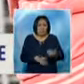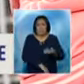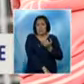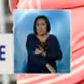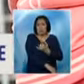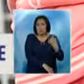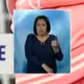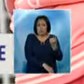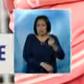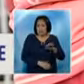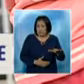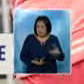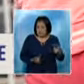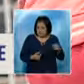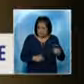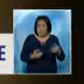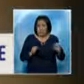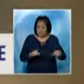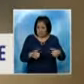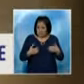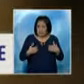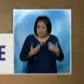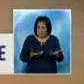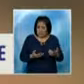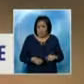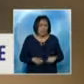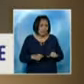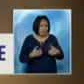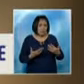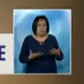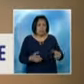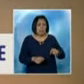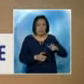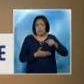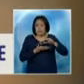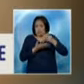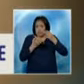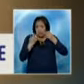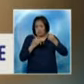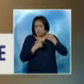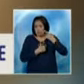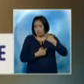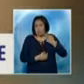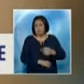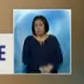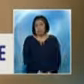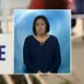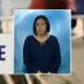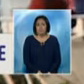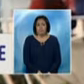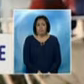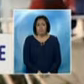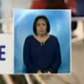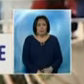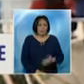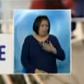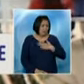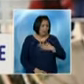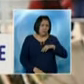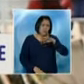Instituto Nacional del Niño, donde cuentan con los implementos necesarios para curarla. Mira, me